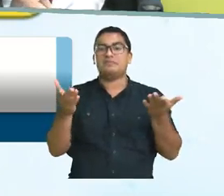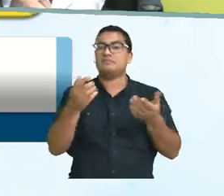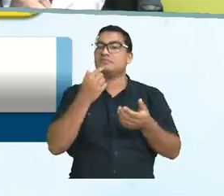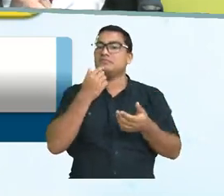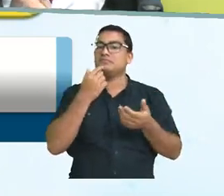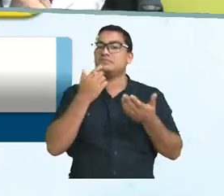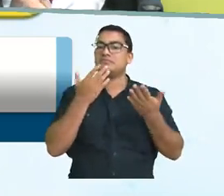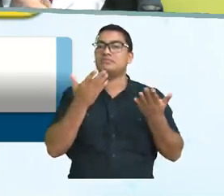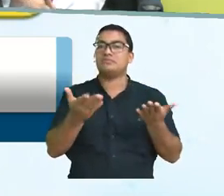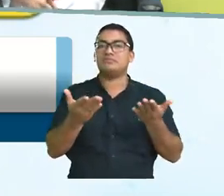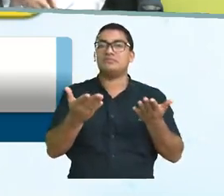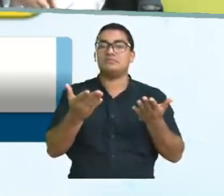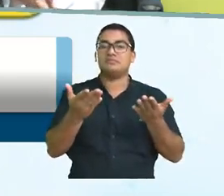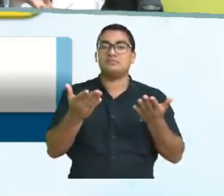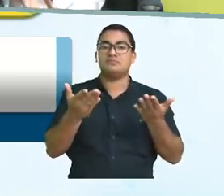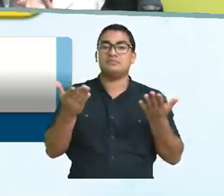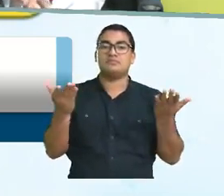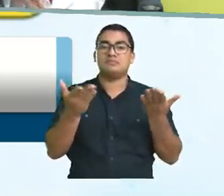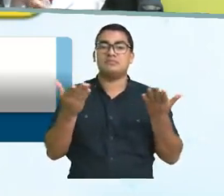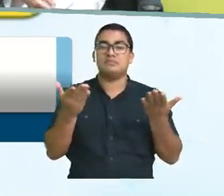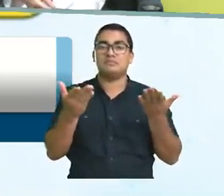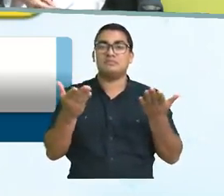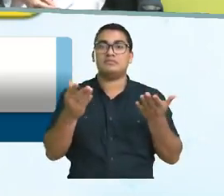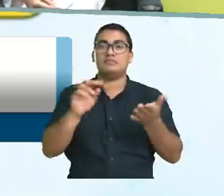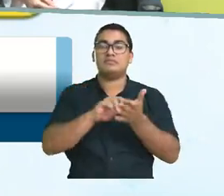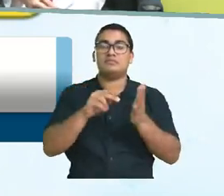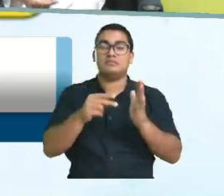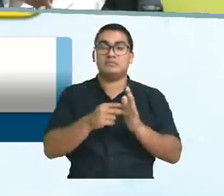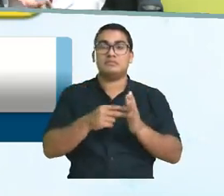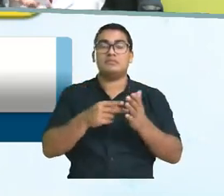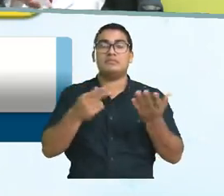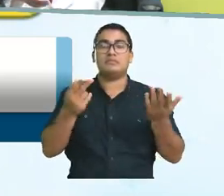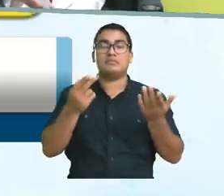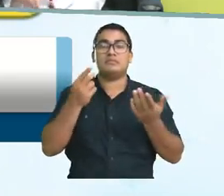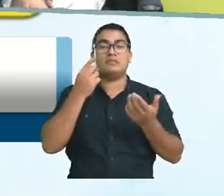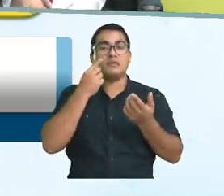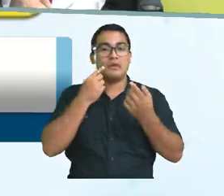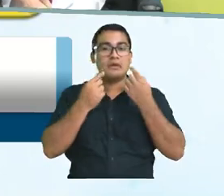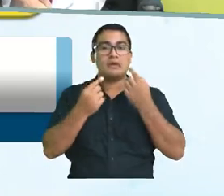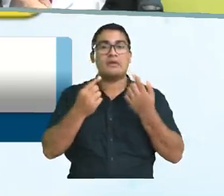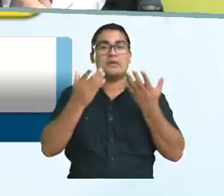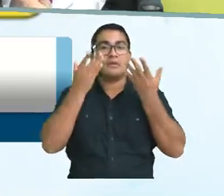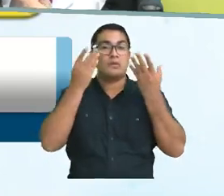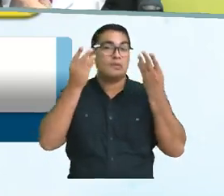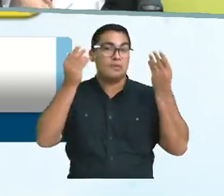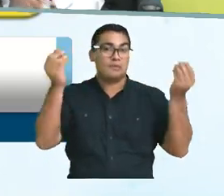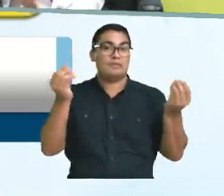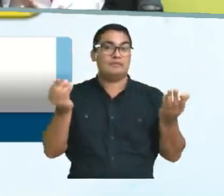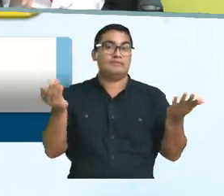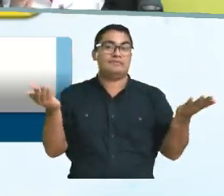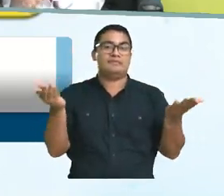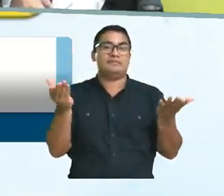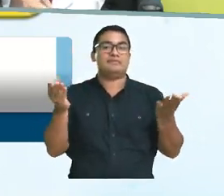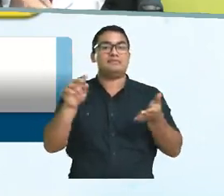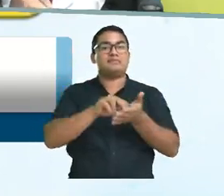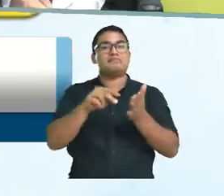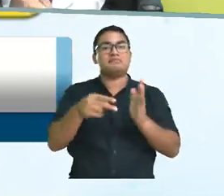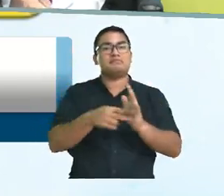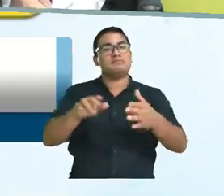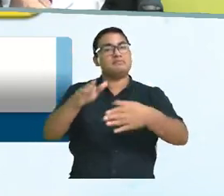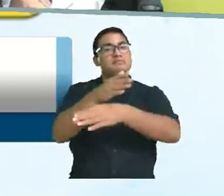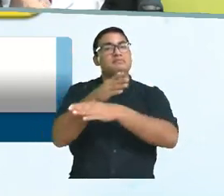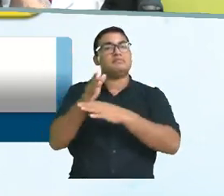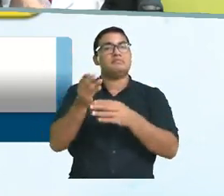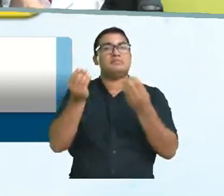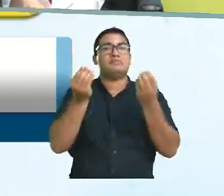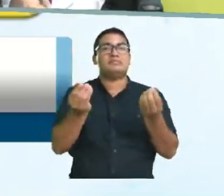una disminución en la producción de las lágrimas o por un aumento en la evaporación de las lágrimas. Las causas son múltiples. ¿Y a qué